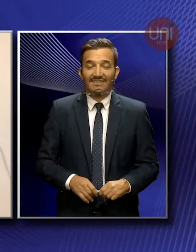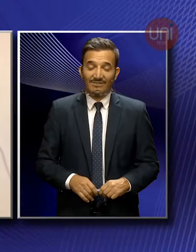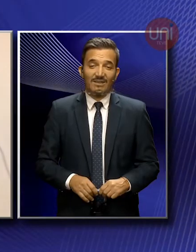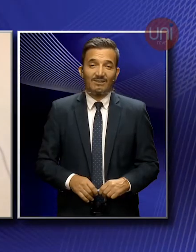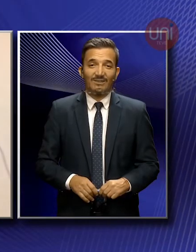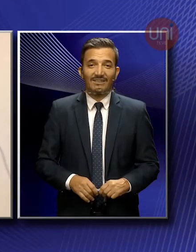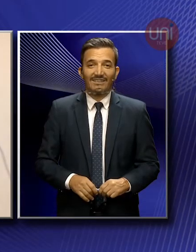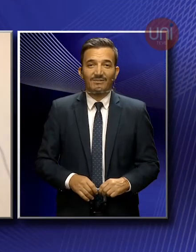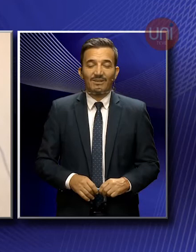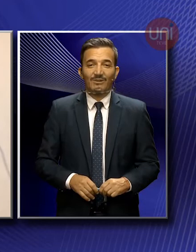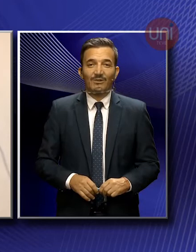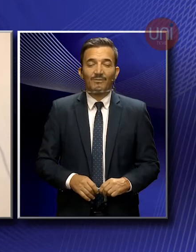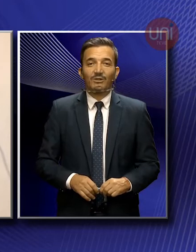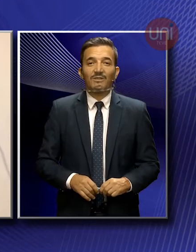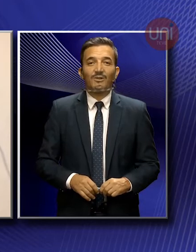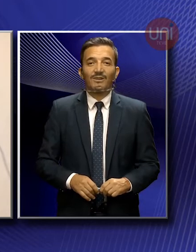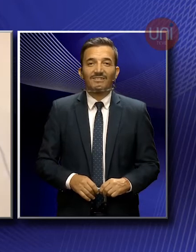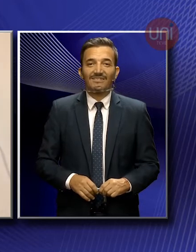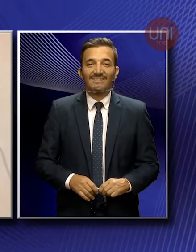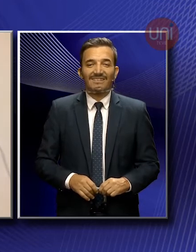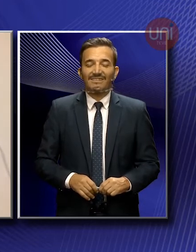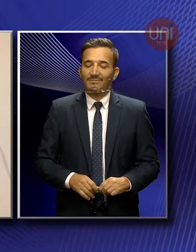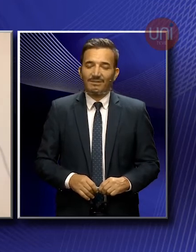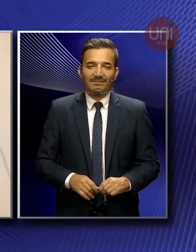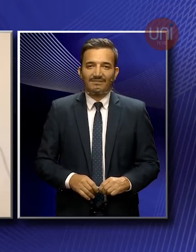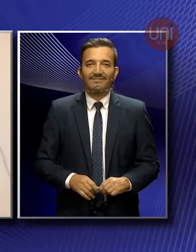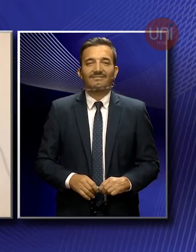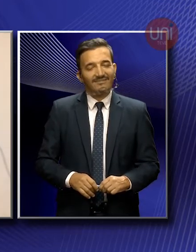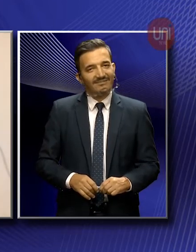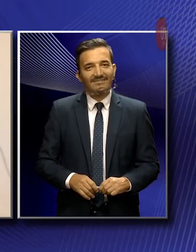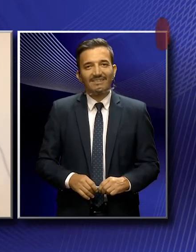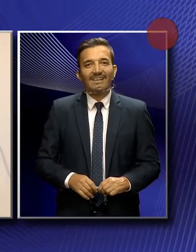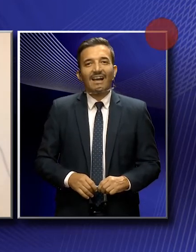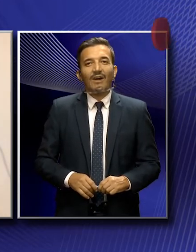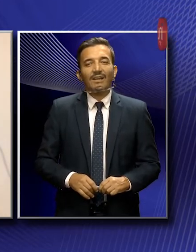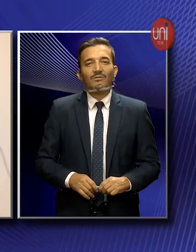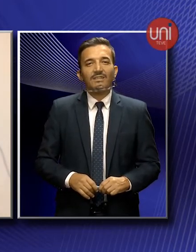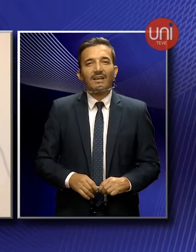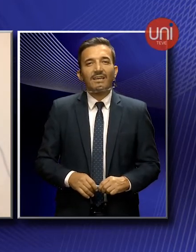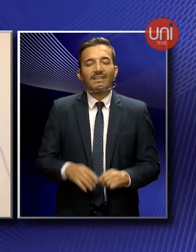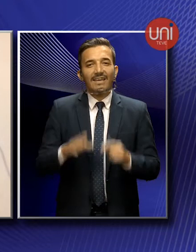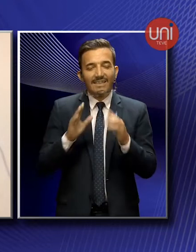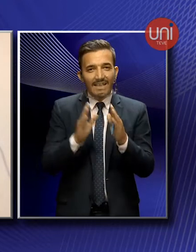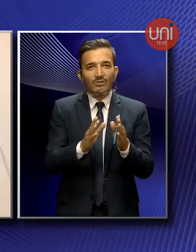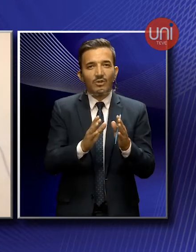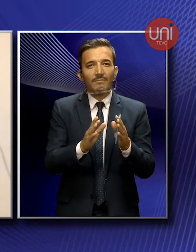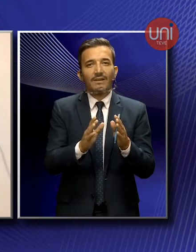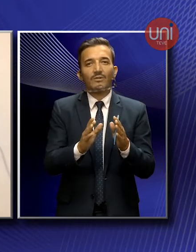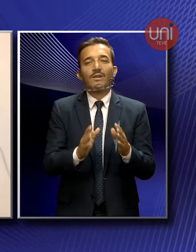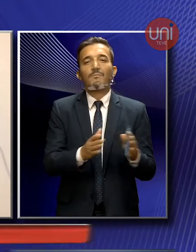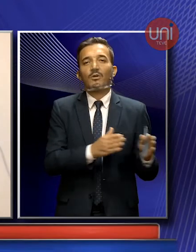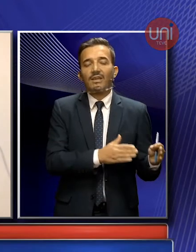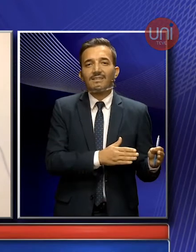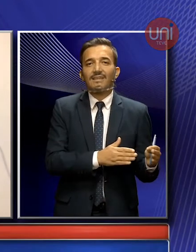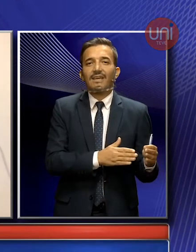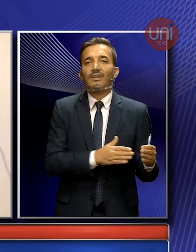Bueno, bueno, lo emotivo. Bueno, ahí lo veíamos, Martín, bueno. Se llama. Uh-huh. Ahora, Lucía, este caso en particular, ¿por qué